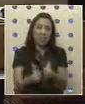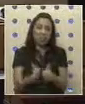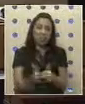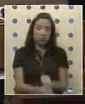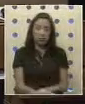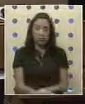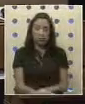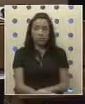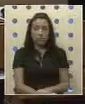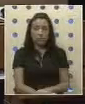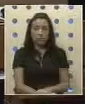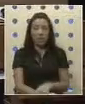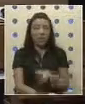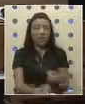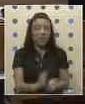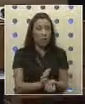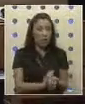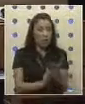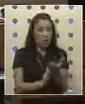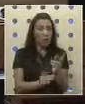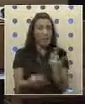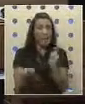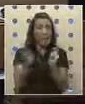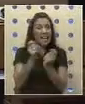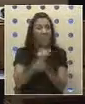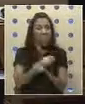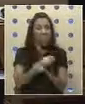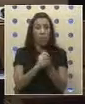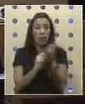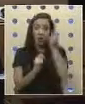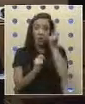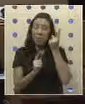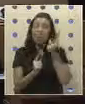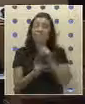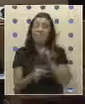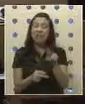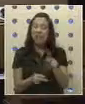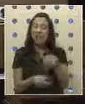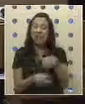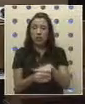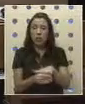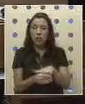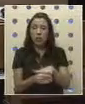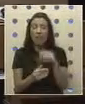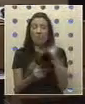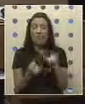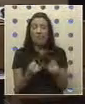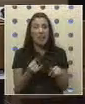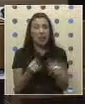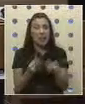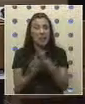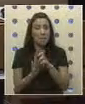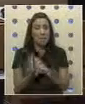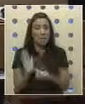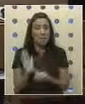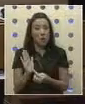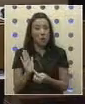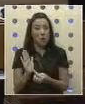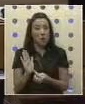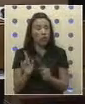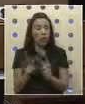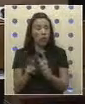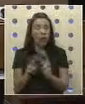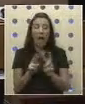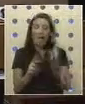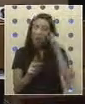Después de una nueva interpretación, un cambio en la interpretación del servicio electoral. para finalmente tener este proyecto que no hace una